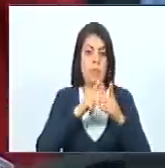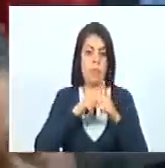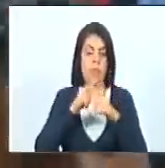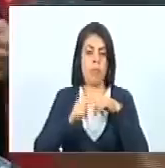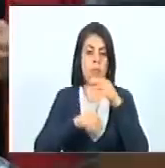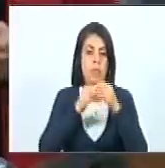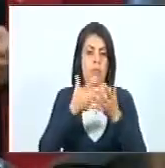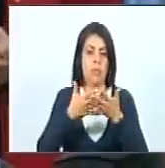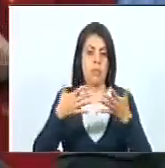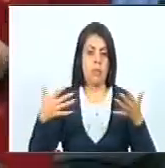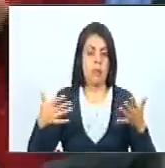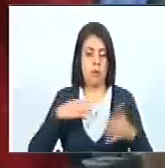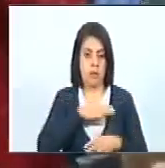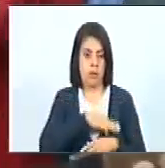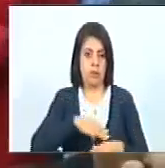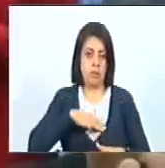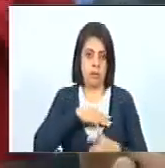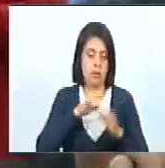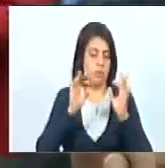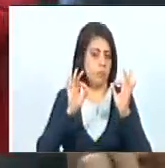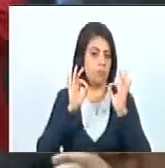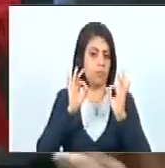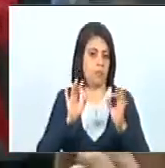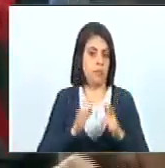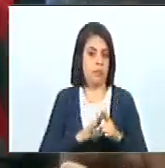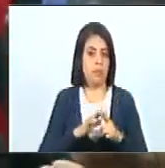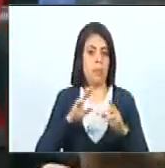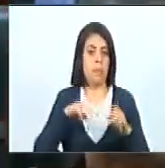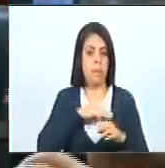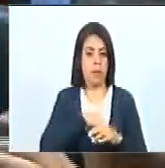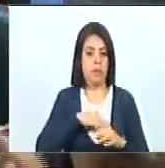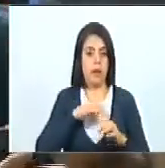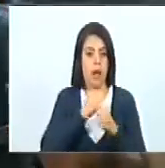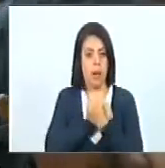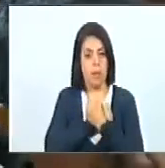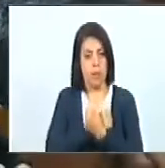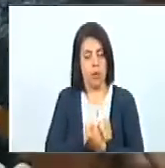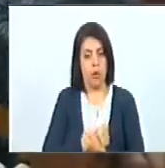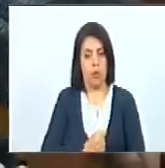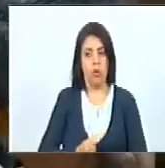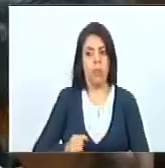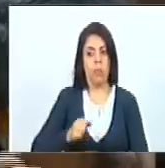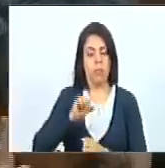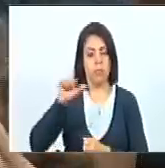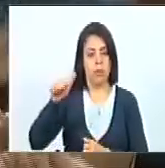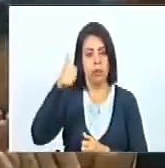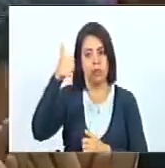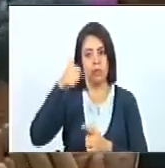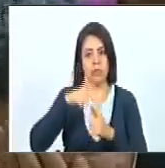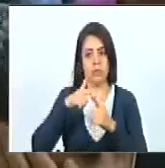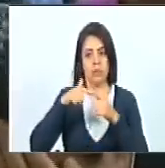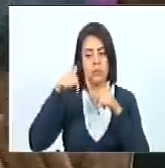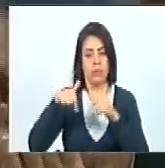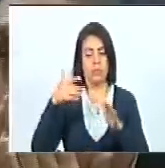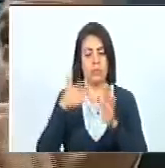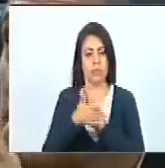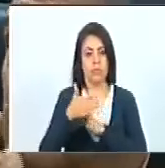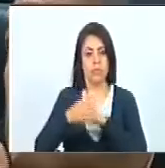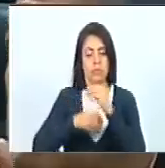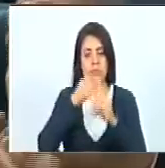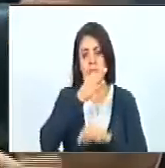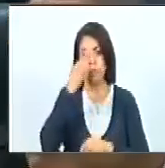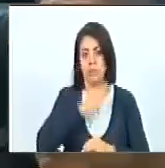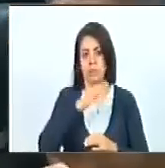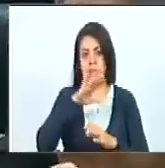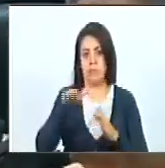Tenemos las grandes misiones, en especial nuestra gran misión Amor Mayor, a través de la cual se le